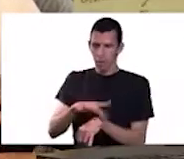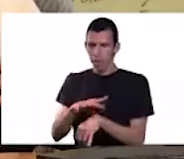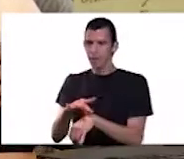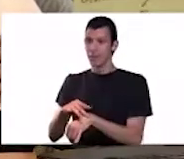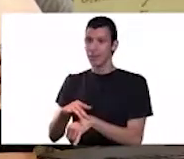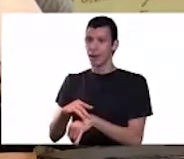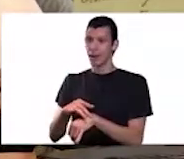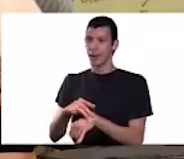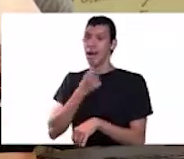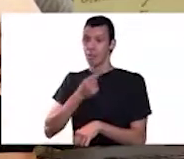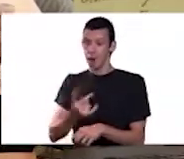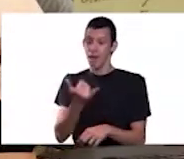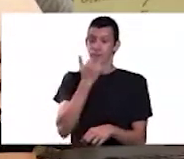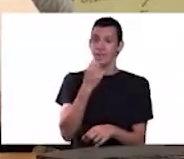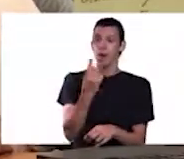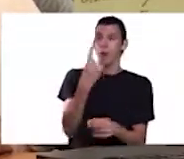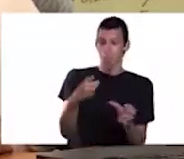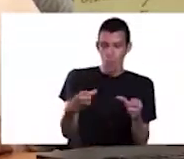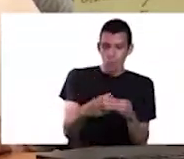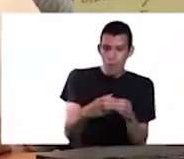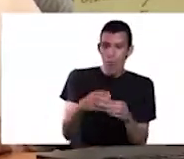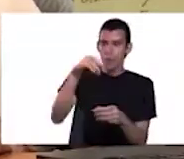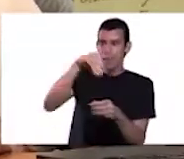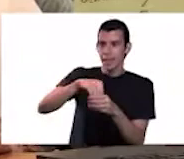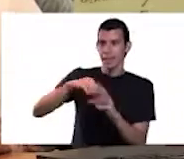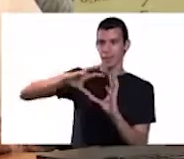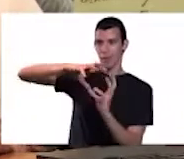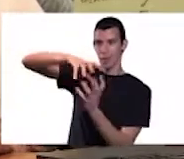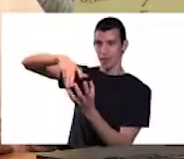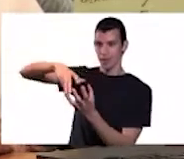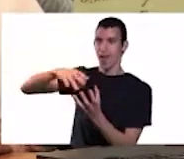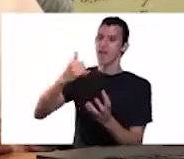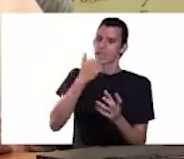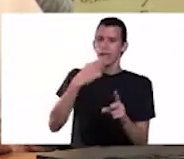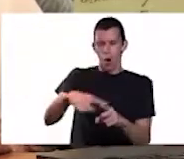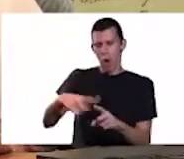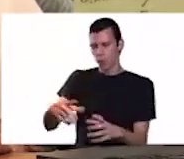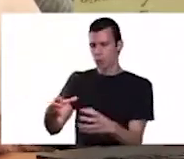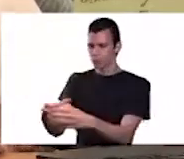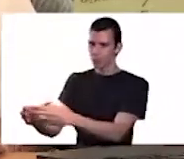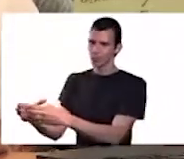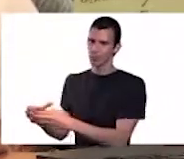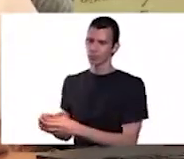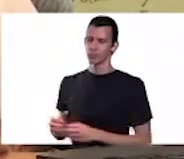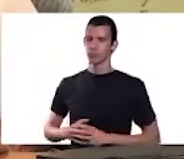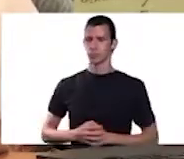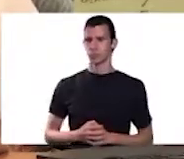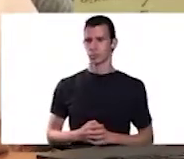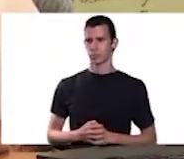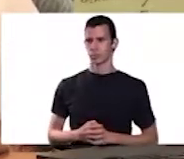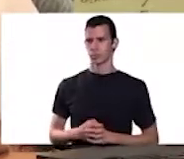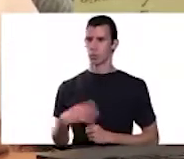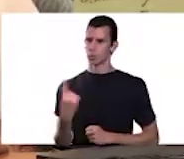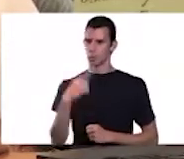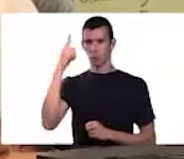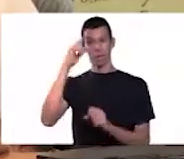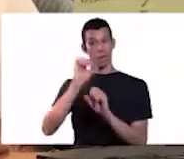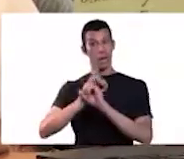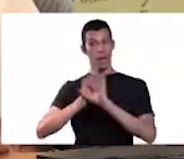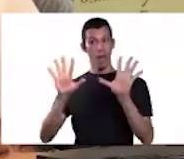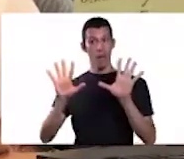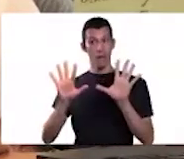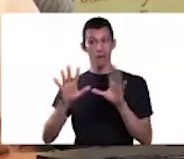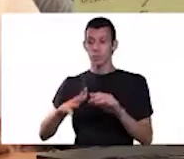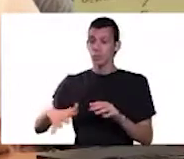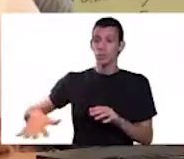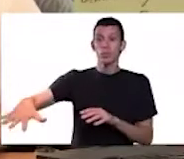esa agua no debemos hacer estancia nosotros porque nos puede dañar. De manera que tenemos que estar claros que todas las